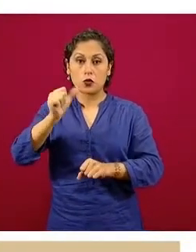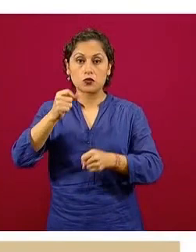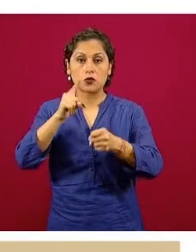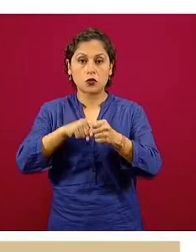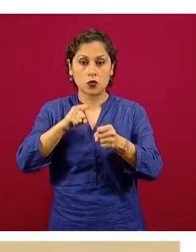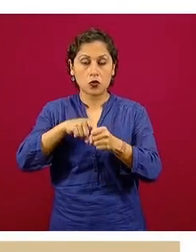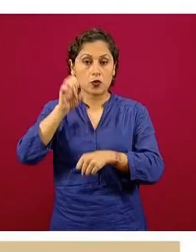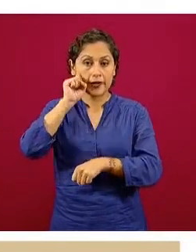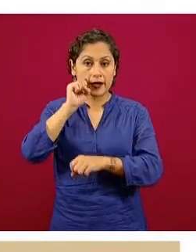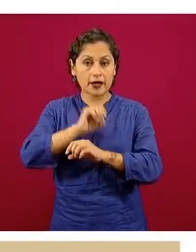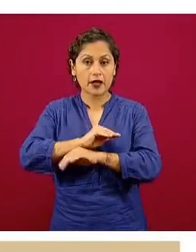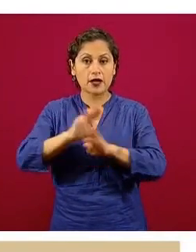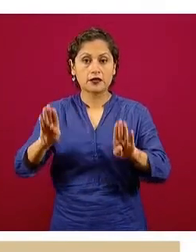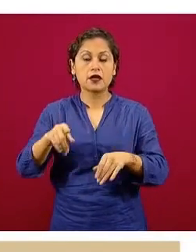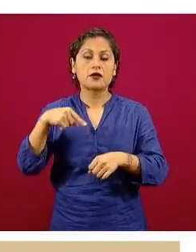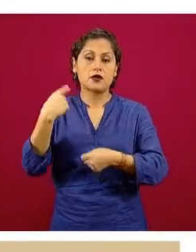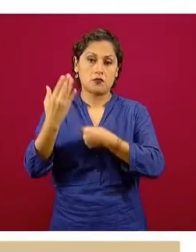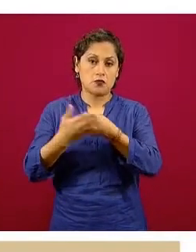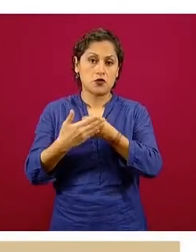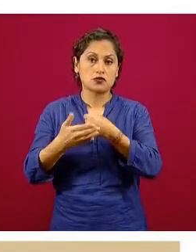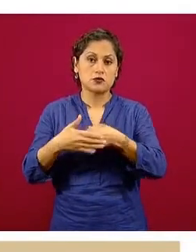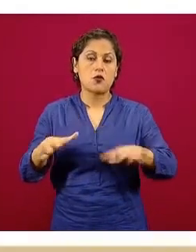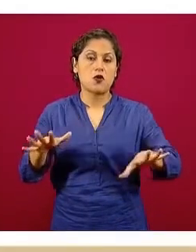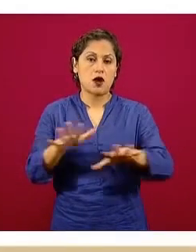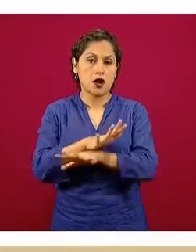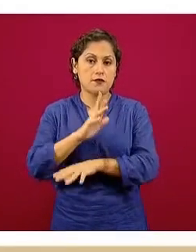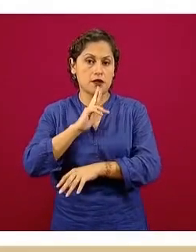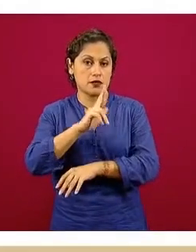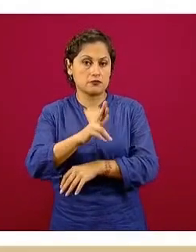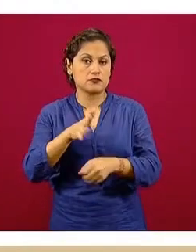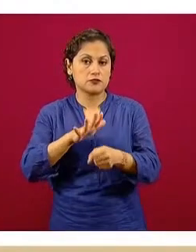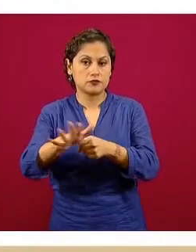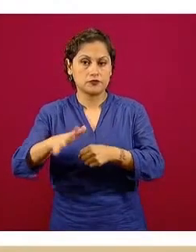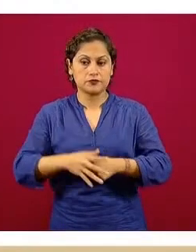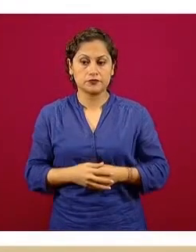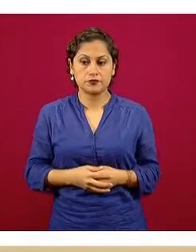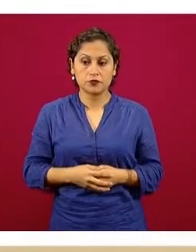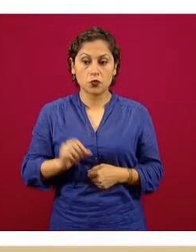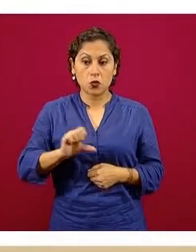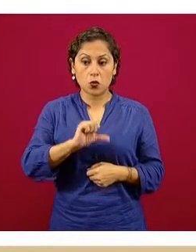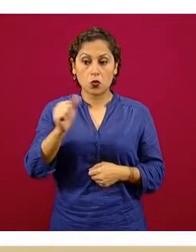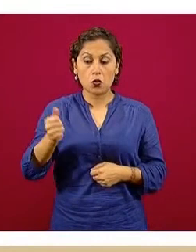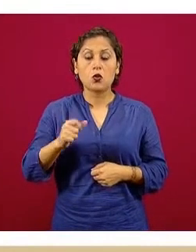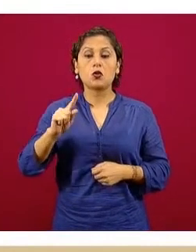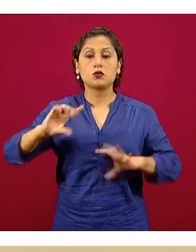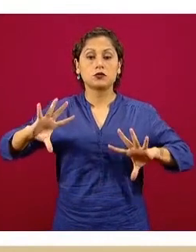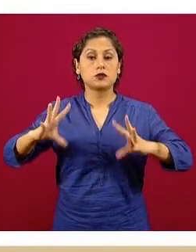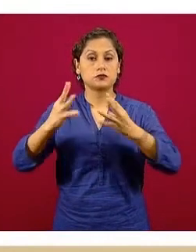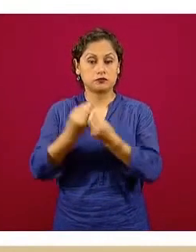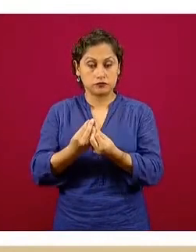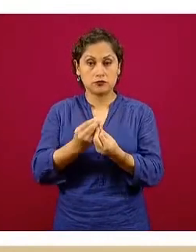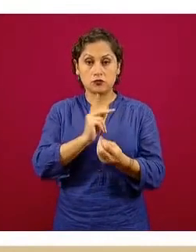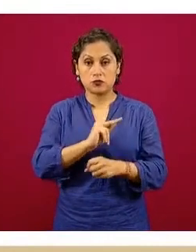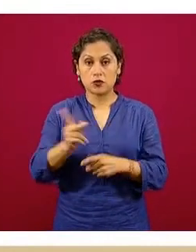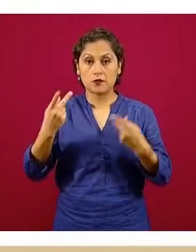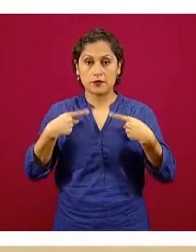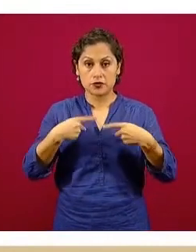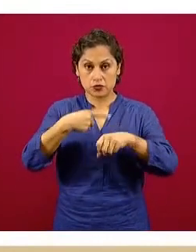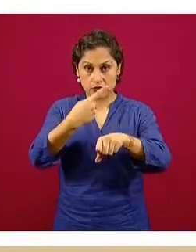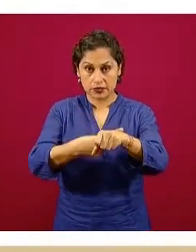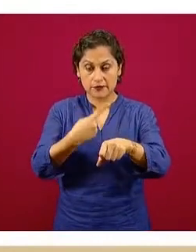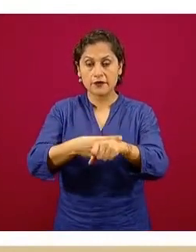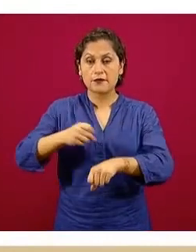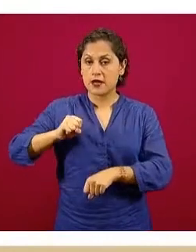pueden incrementar en los siguientes días veamos la siguiente diapositiva la curva epidémica de casos confirmados casos